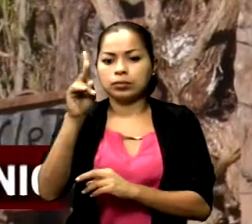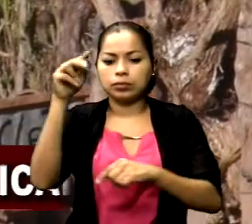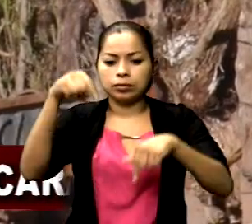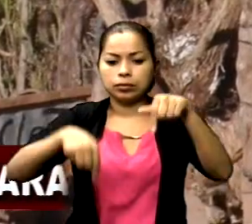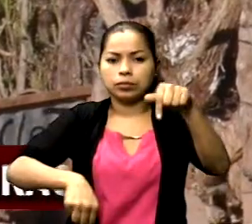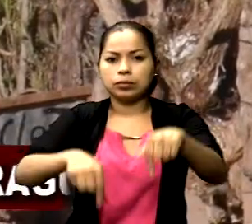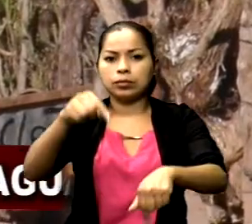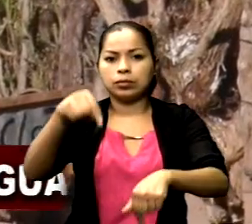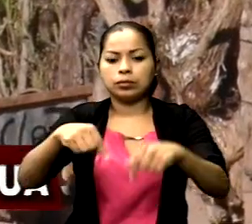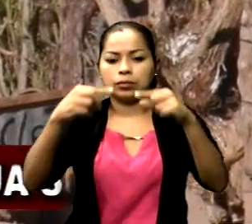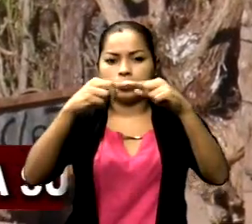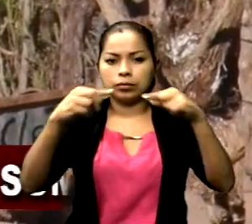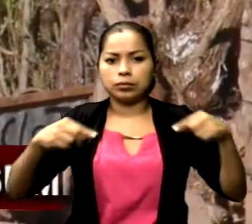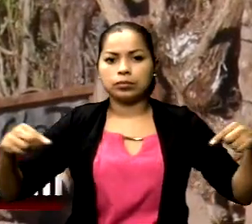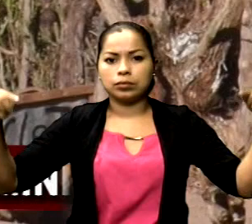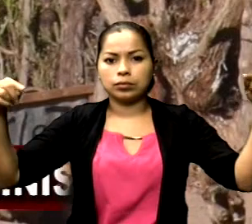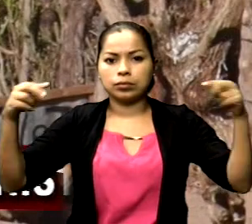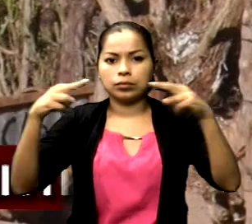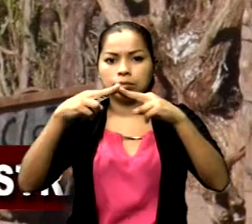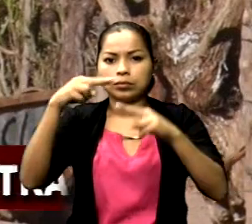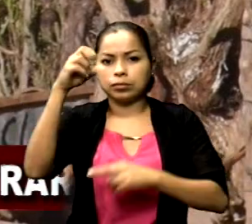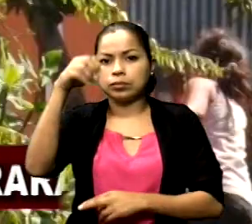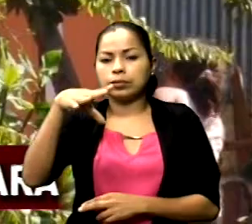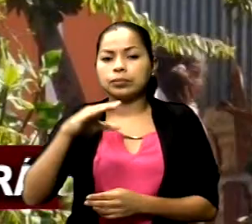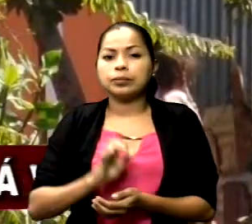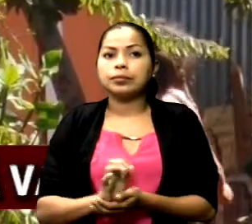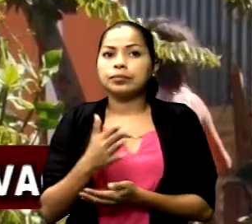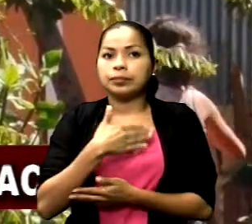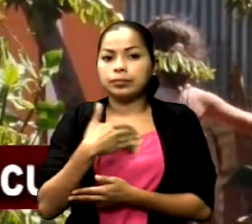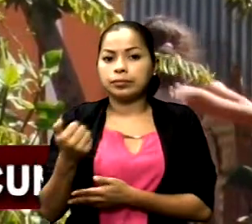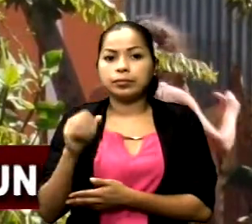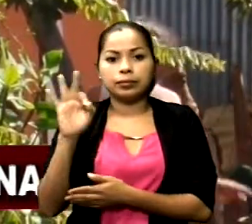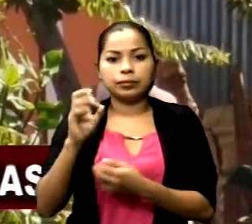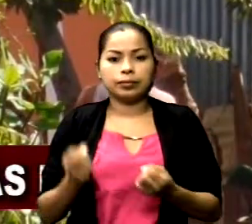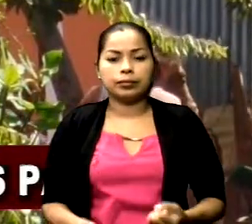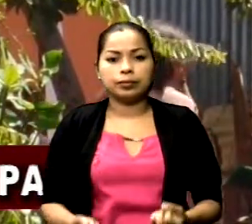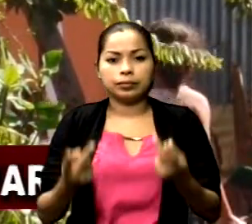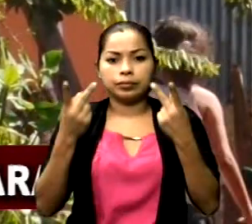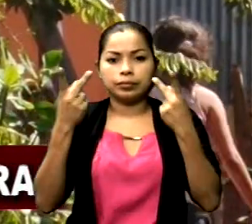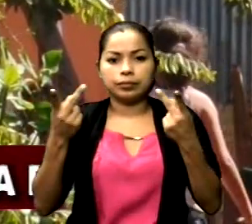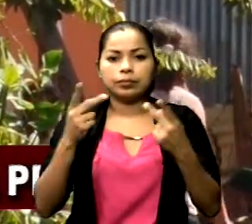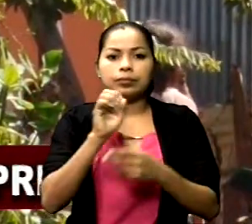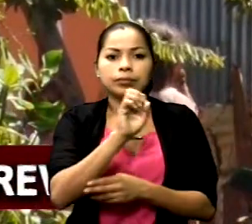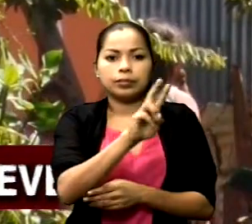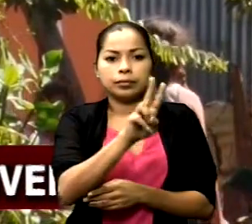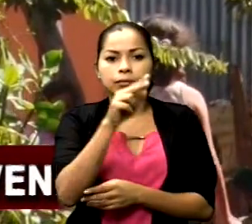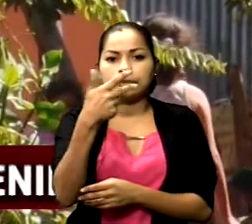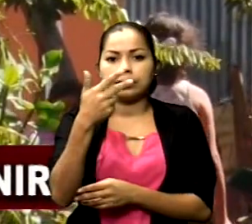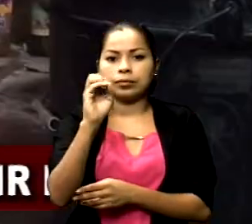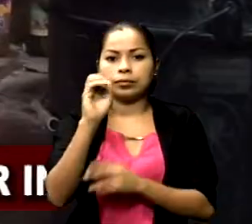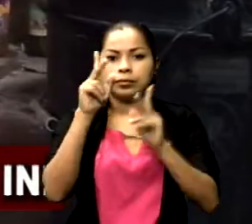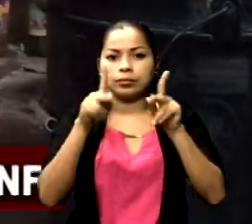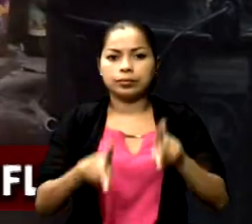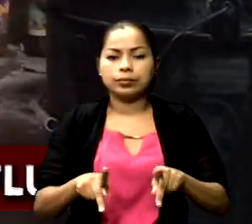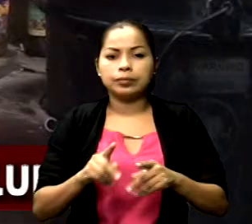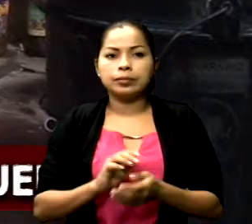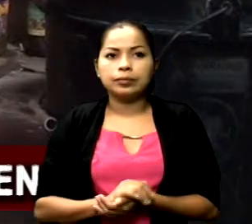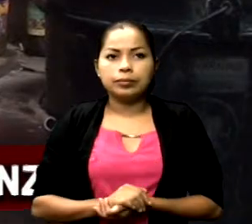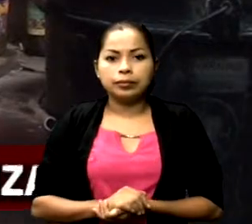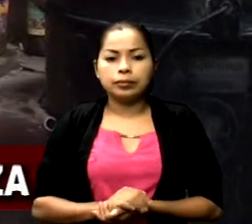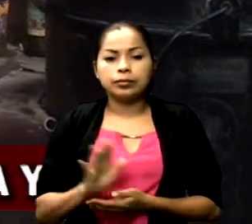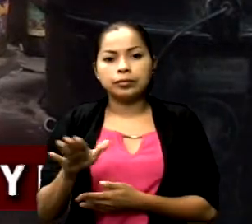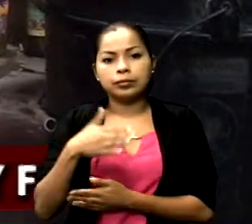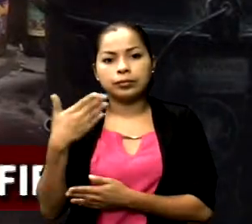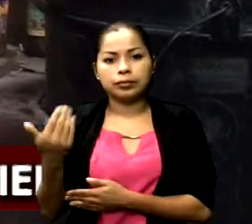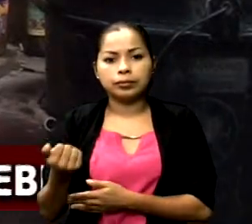kilómetros de red de distribución de electricidad, mejorando así la calidad de vida de 280 pobladores. Por